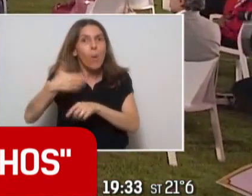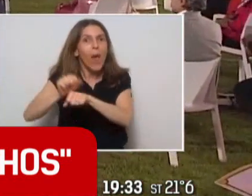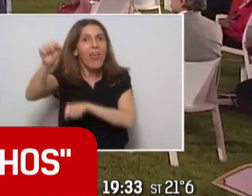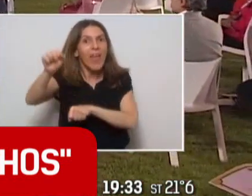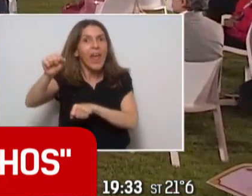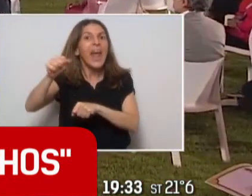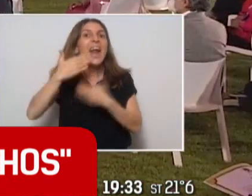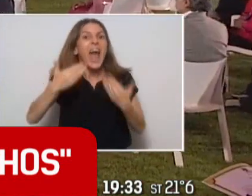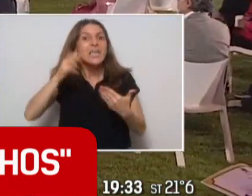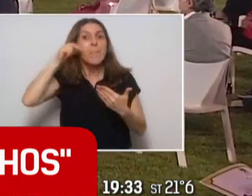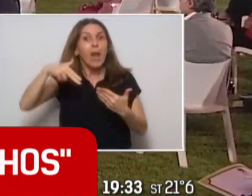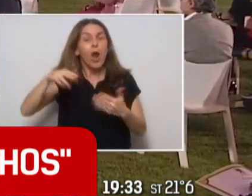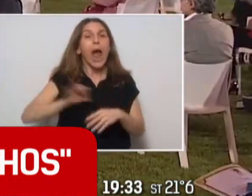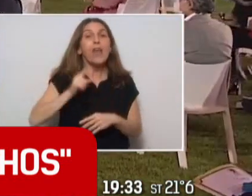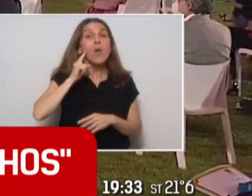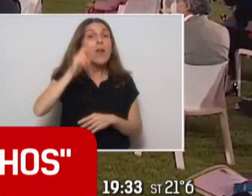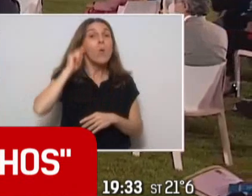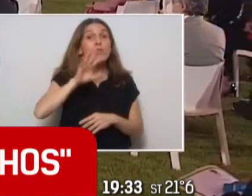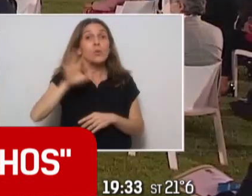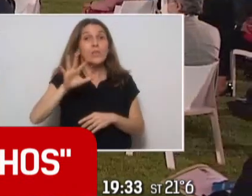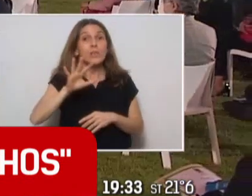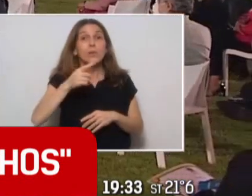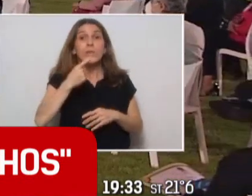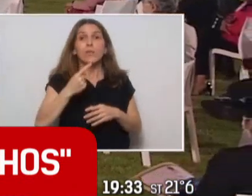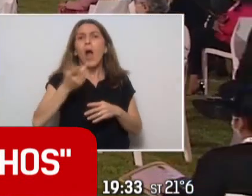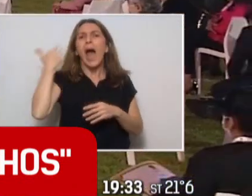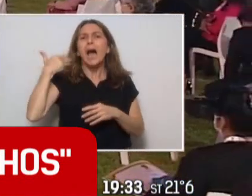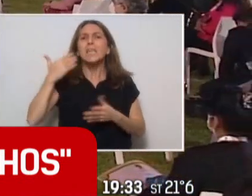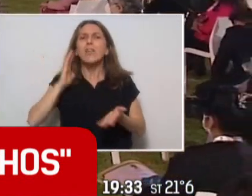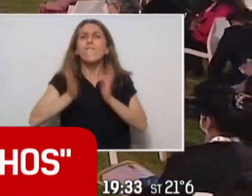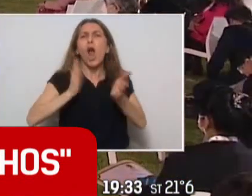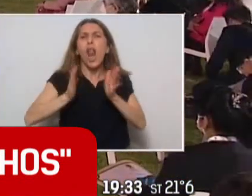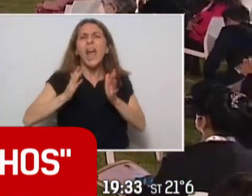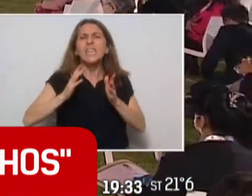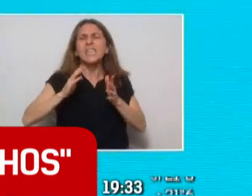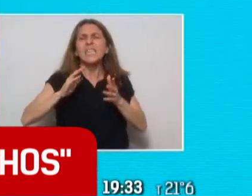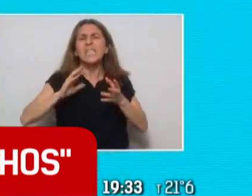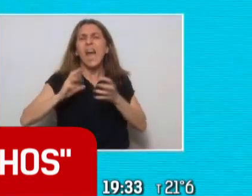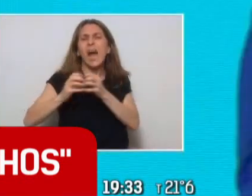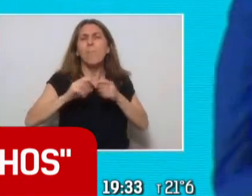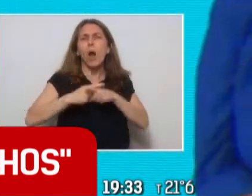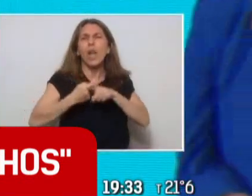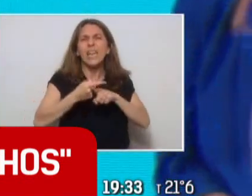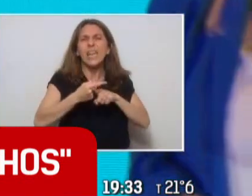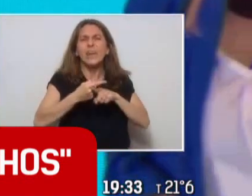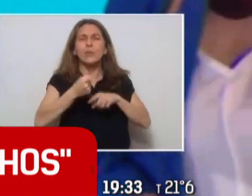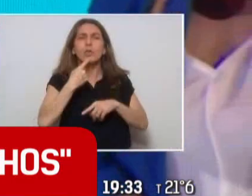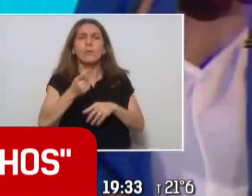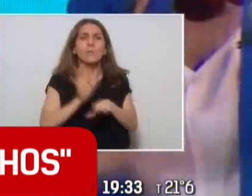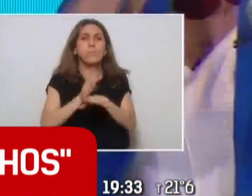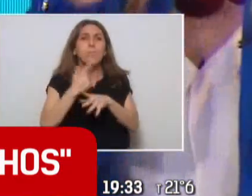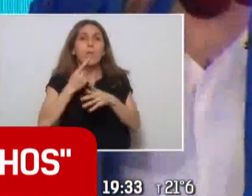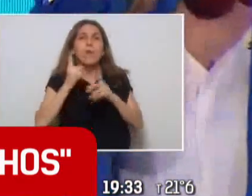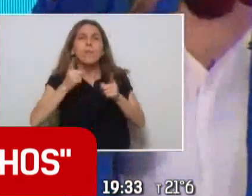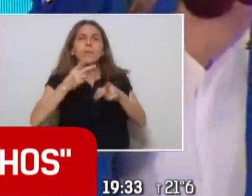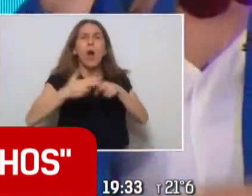Y en el 55, cuando empezó la violencia política más espantosa con aquel bombardeo que sufrió